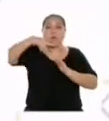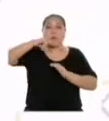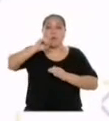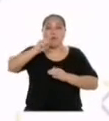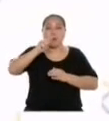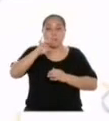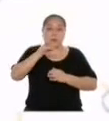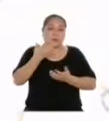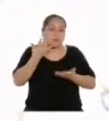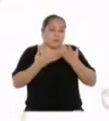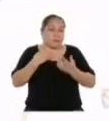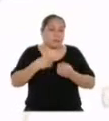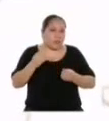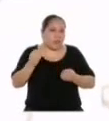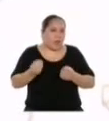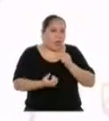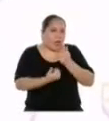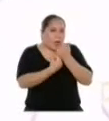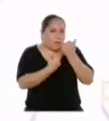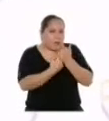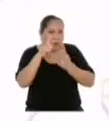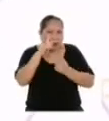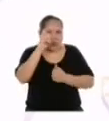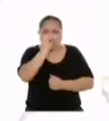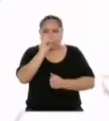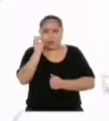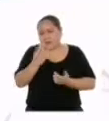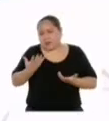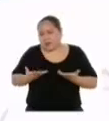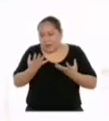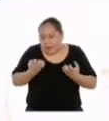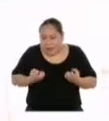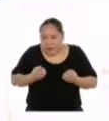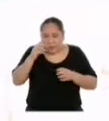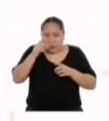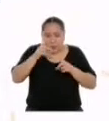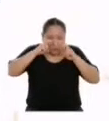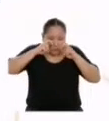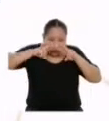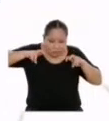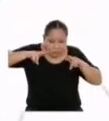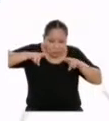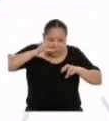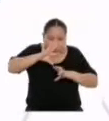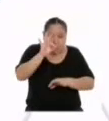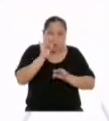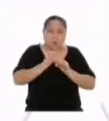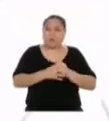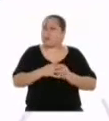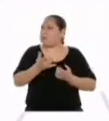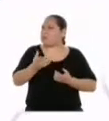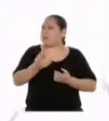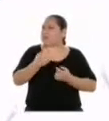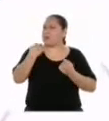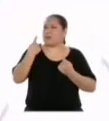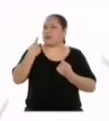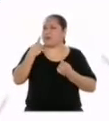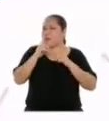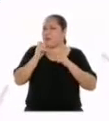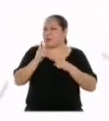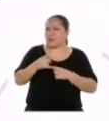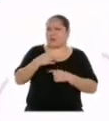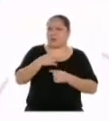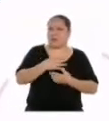podríamos apoyarnos con un porcentaje si lo deseamos saber. La pregunta es, ¿nos interesa